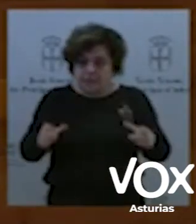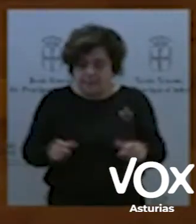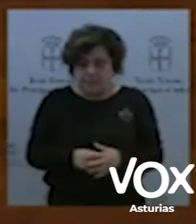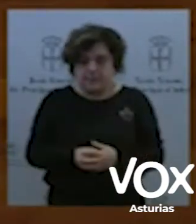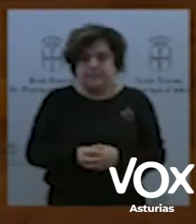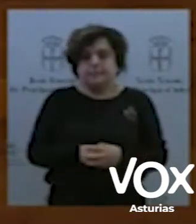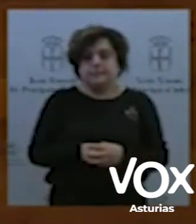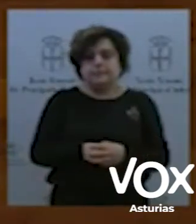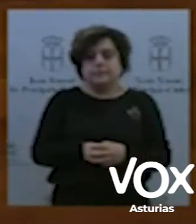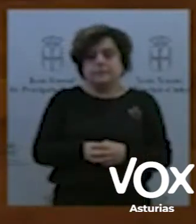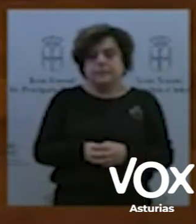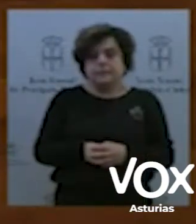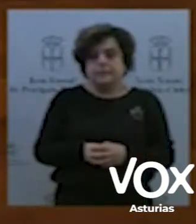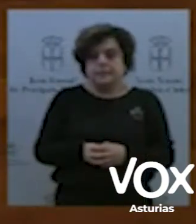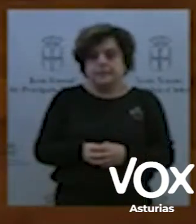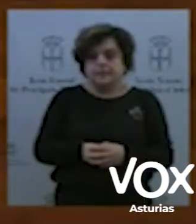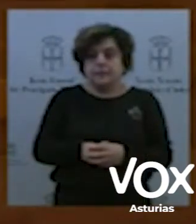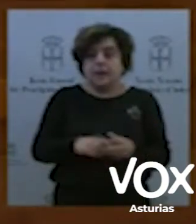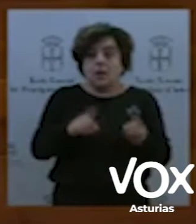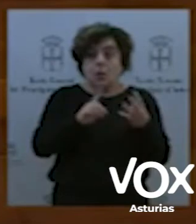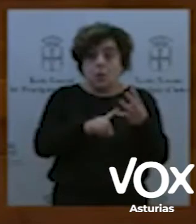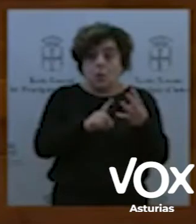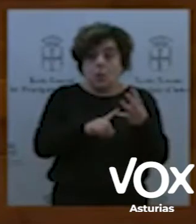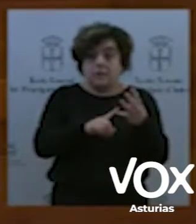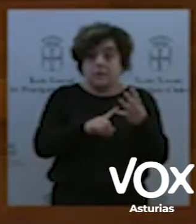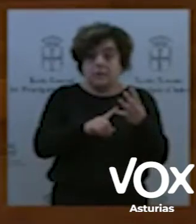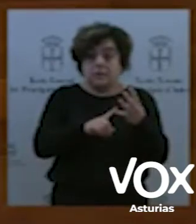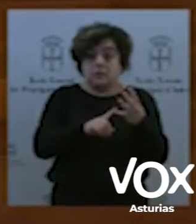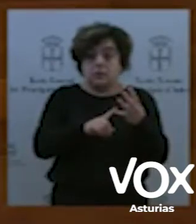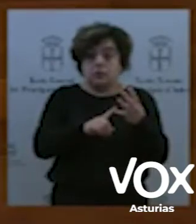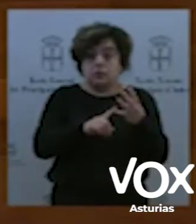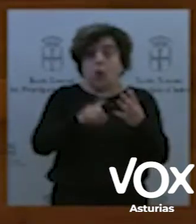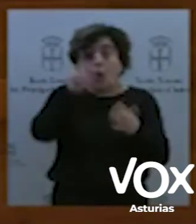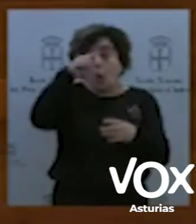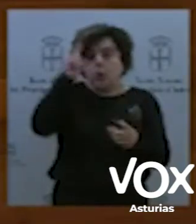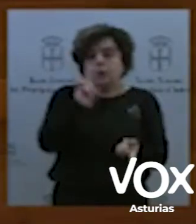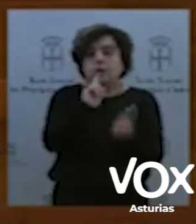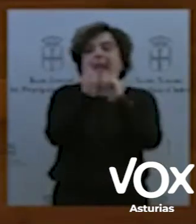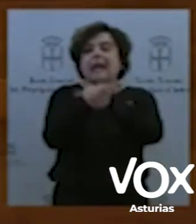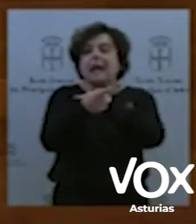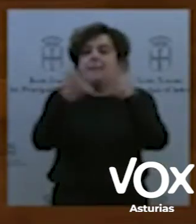Cuarto, promover un cambio cultural y social pro natalidad, propiciando mentalidades y